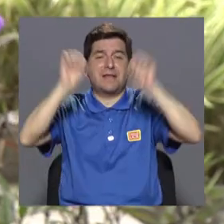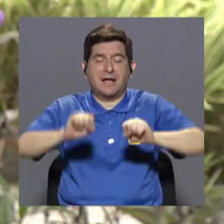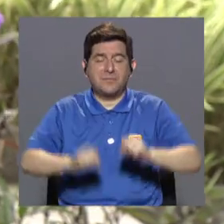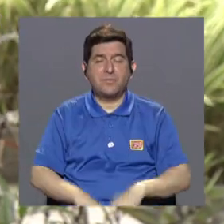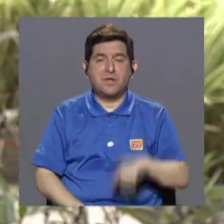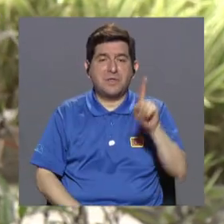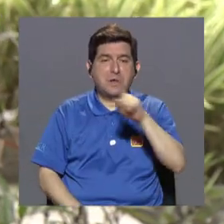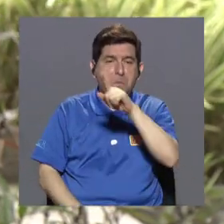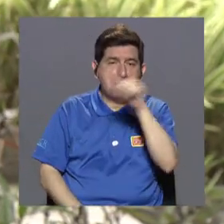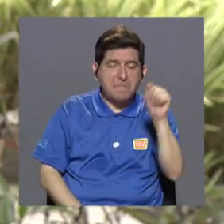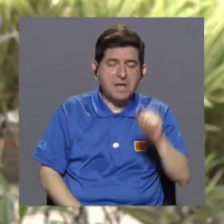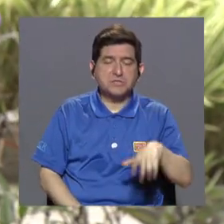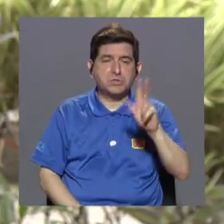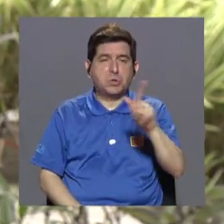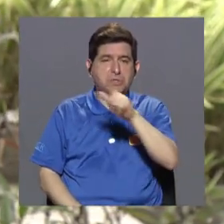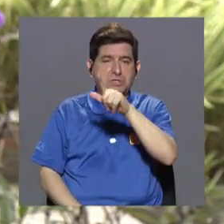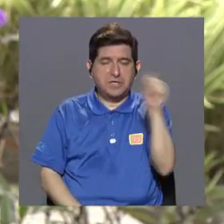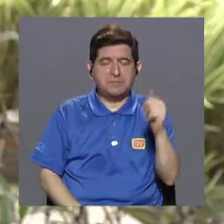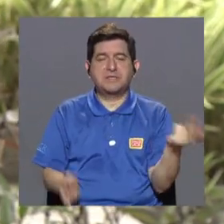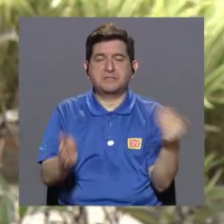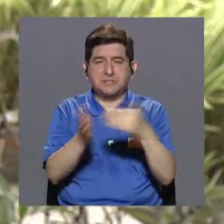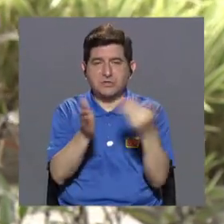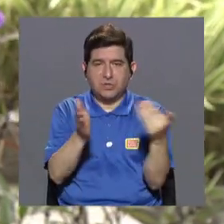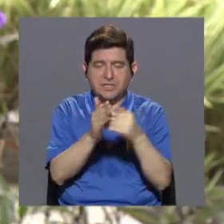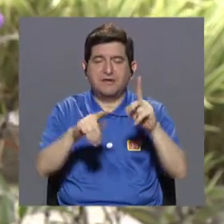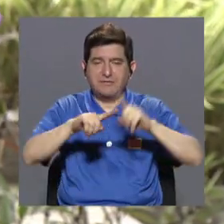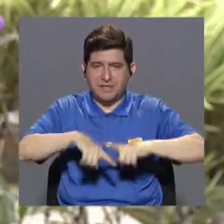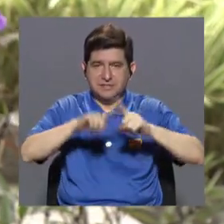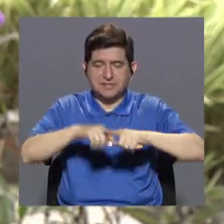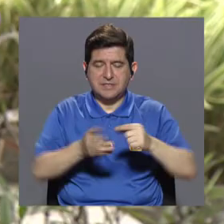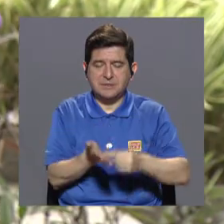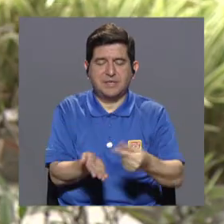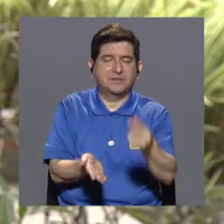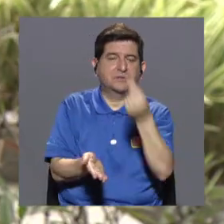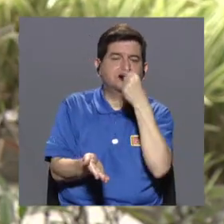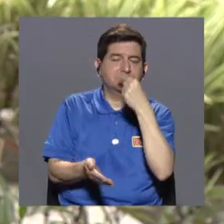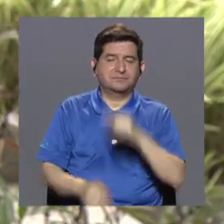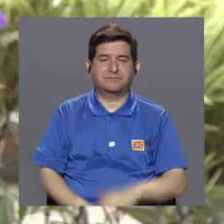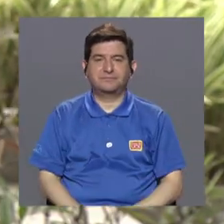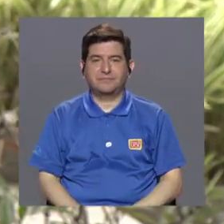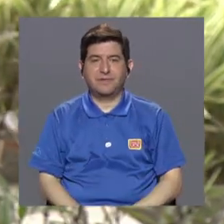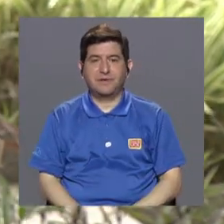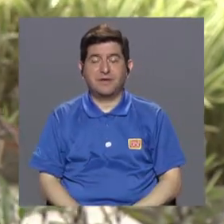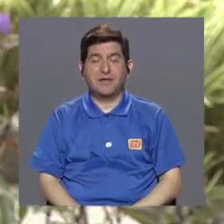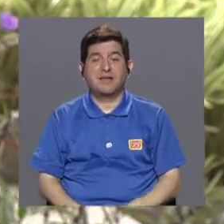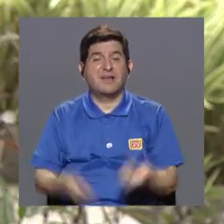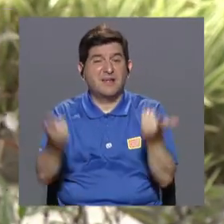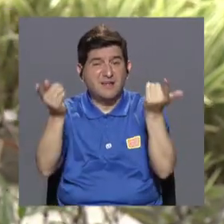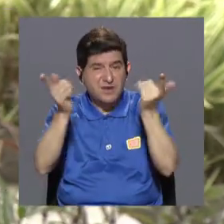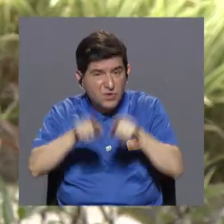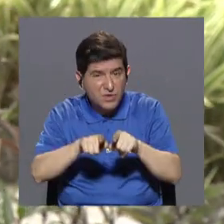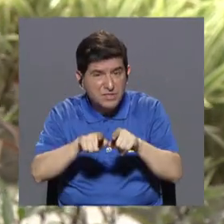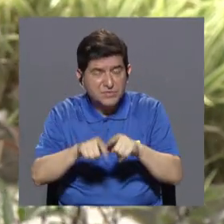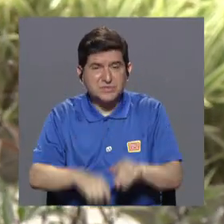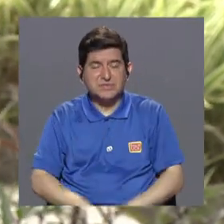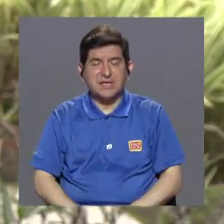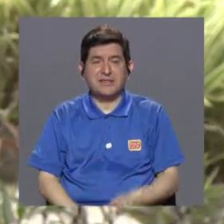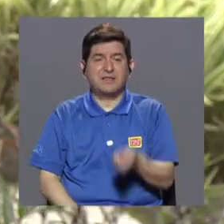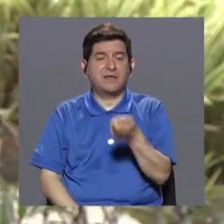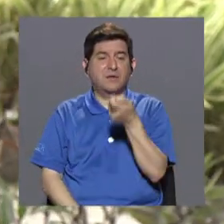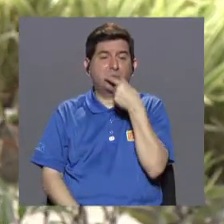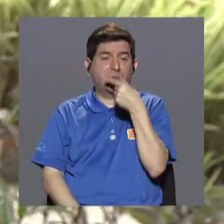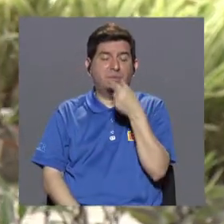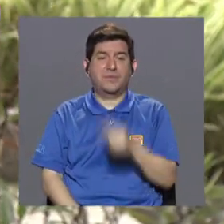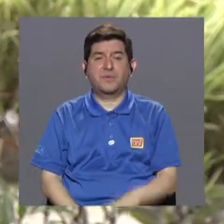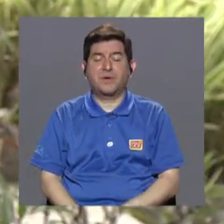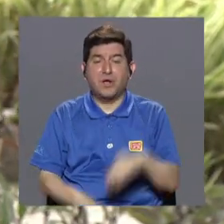pueden dar cada mes o cada 3 meses, dependiendo de la tableta. Y son, lo que pasa es que cuando se